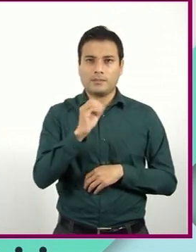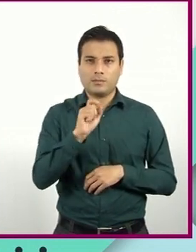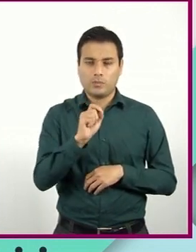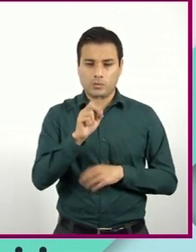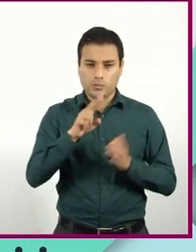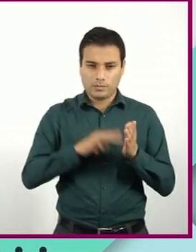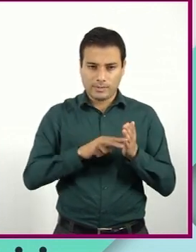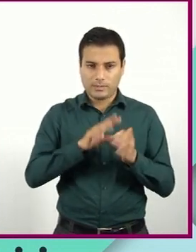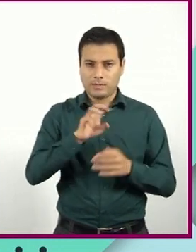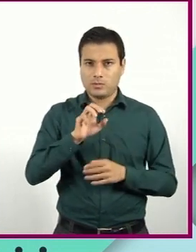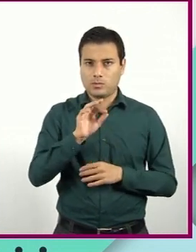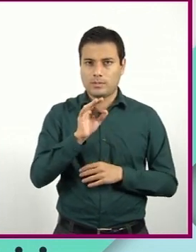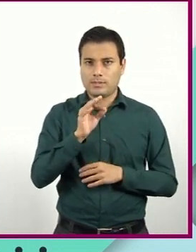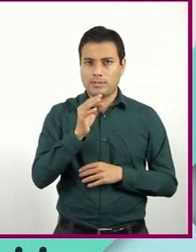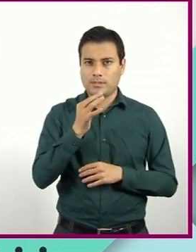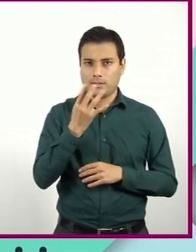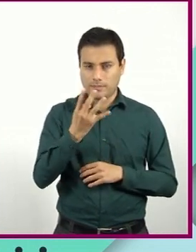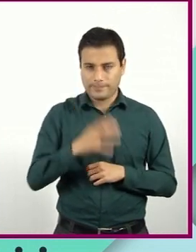0.2343,